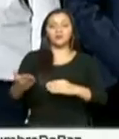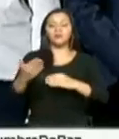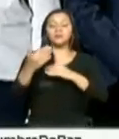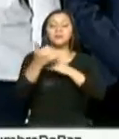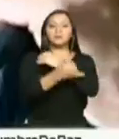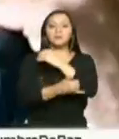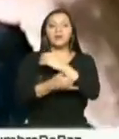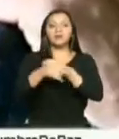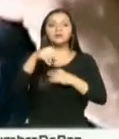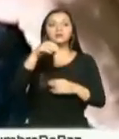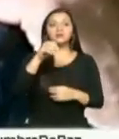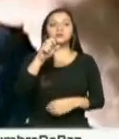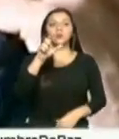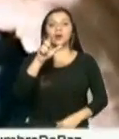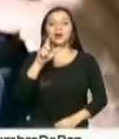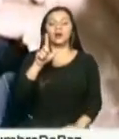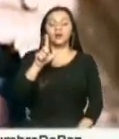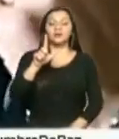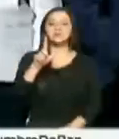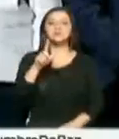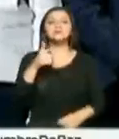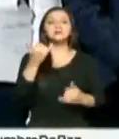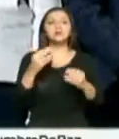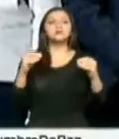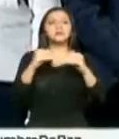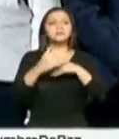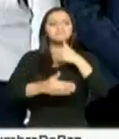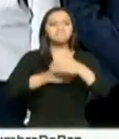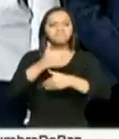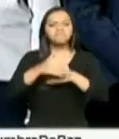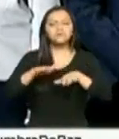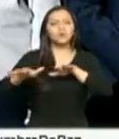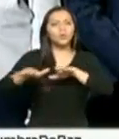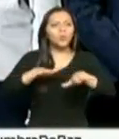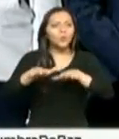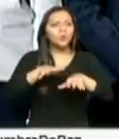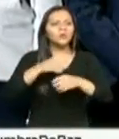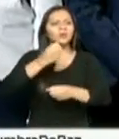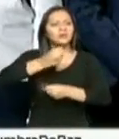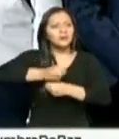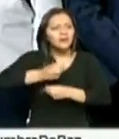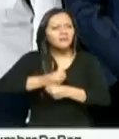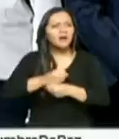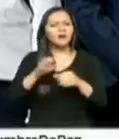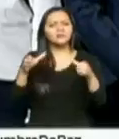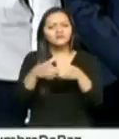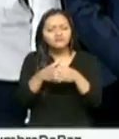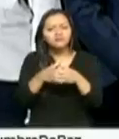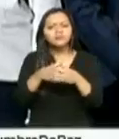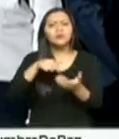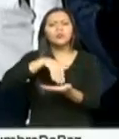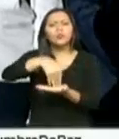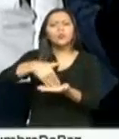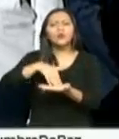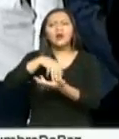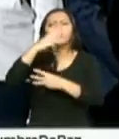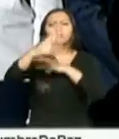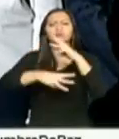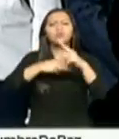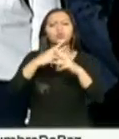países no alineados sirva para coordinando acciones entre los débiles, los vulnerables del